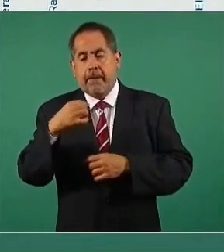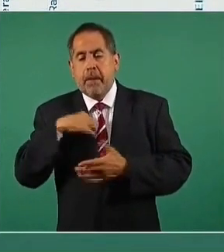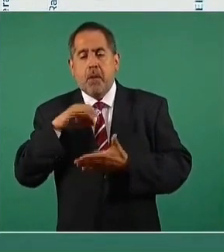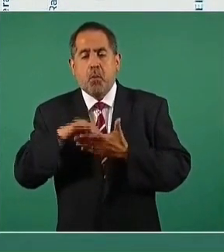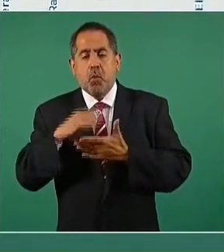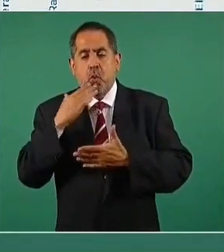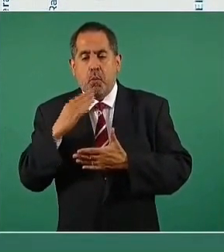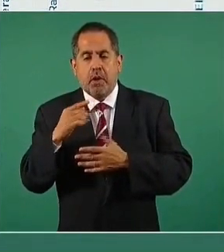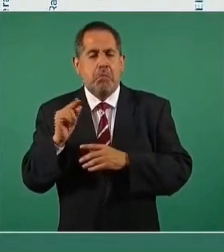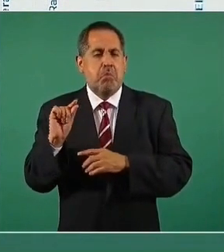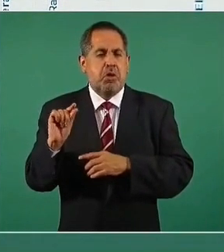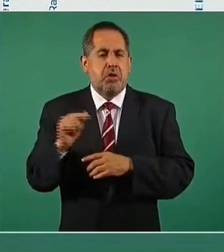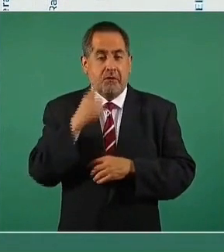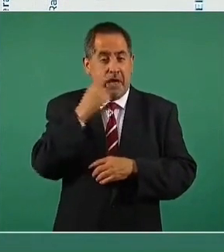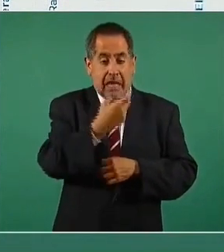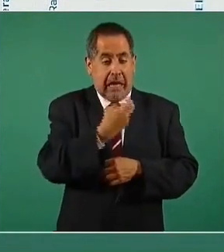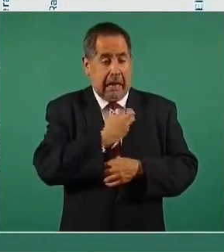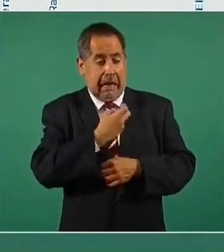101,